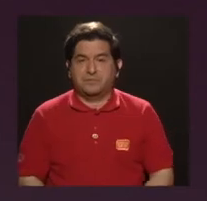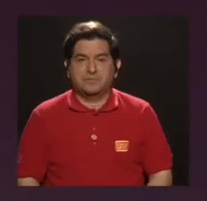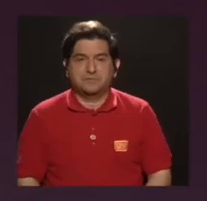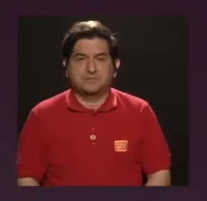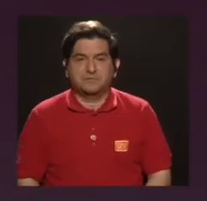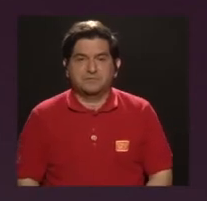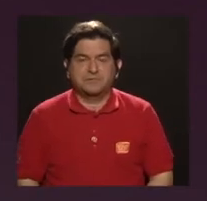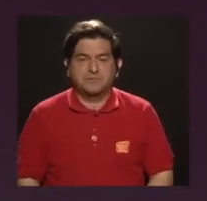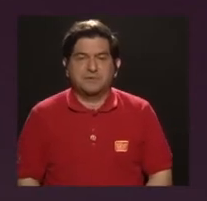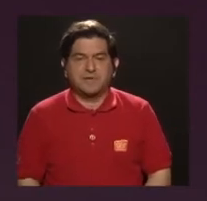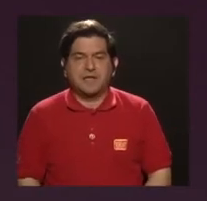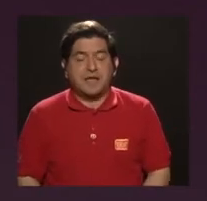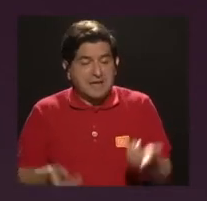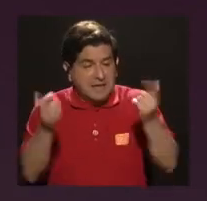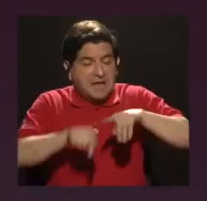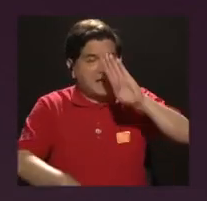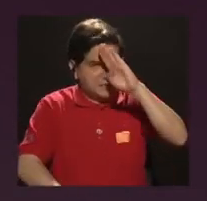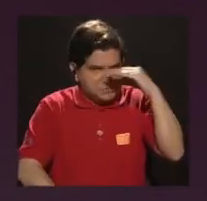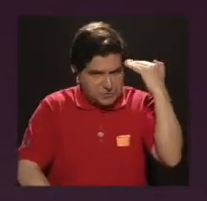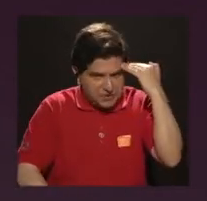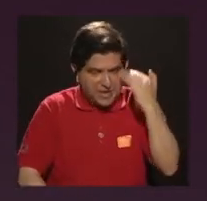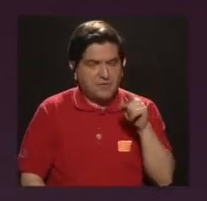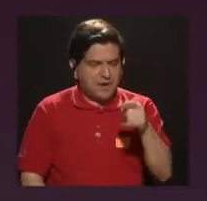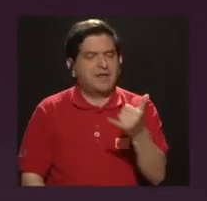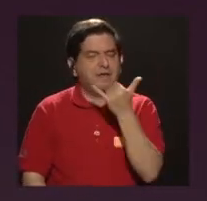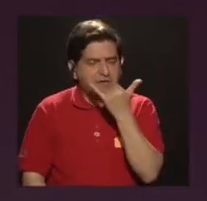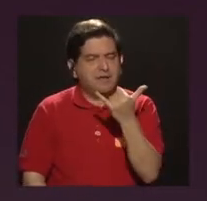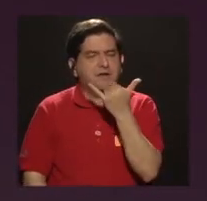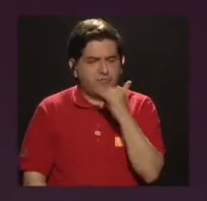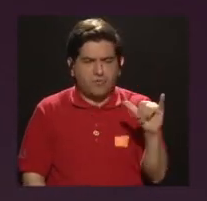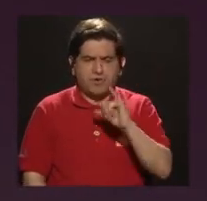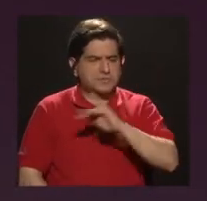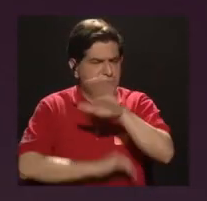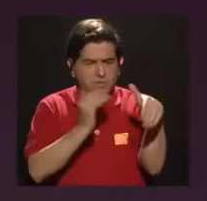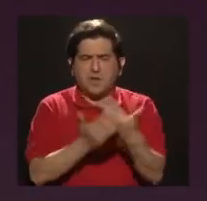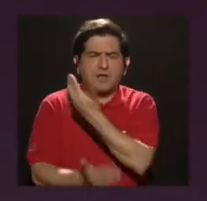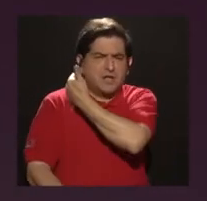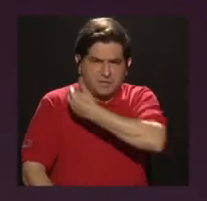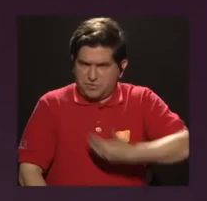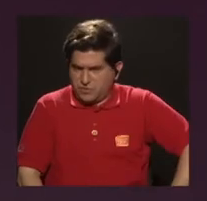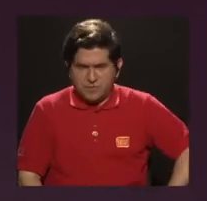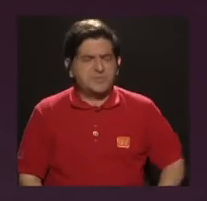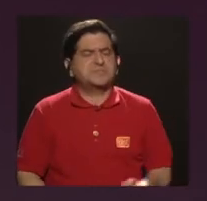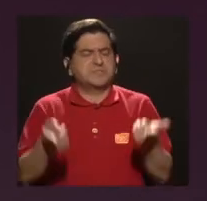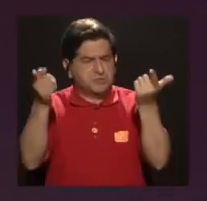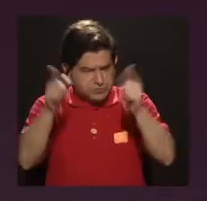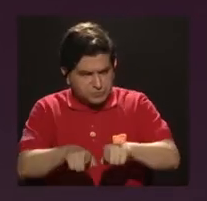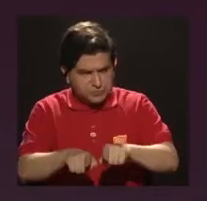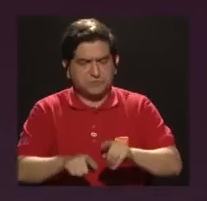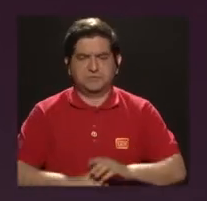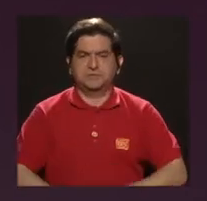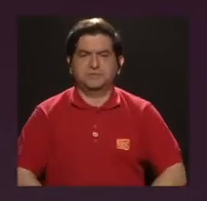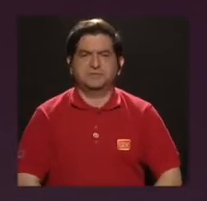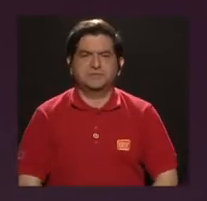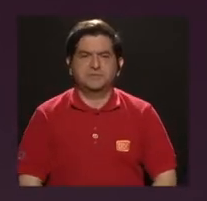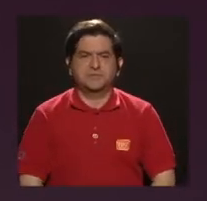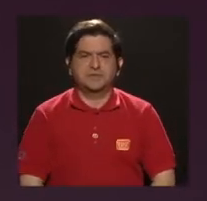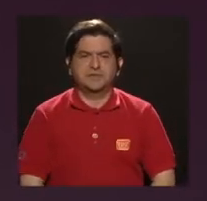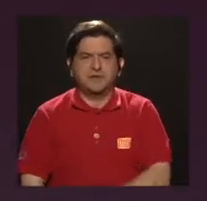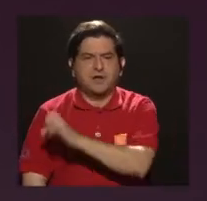presidente de laura chinchilla que cometió errores como cualquier presidente en el ejercicio comete errores el